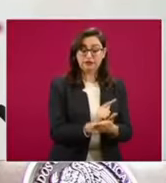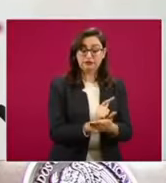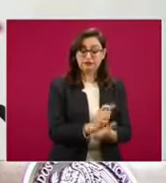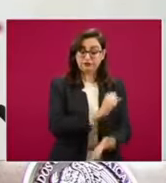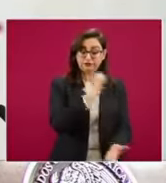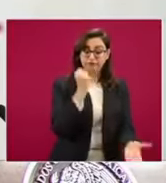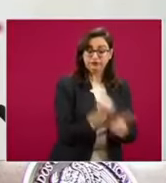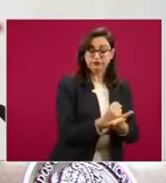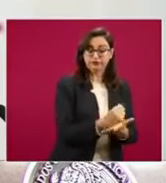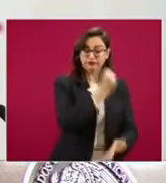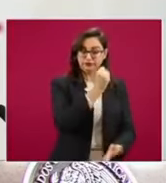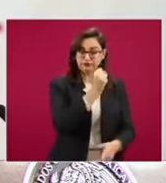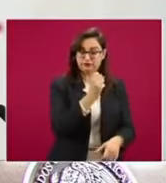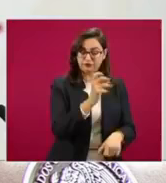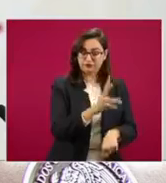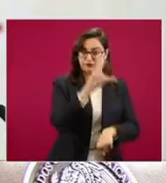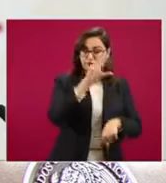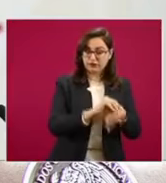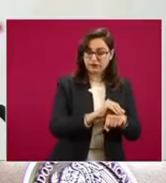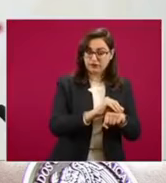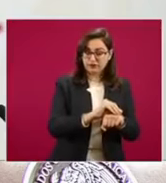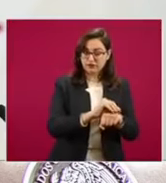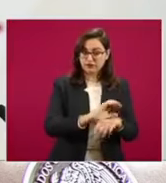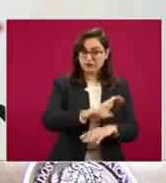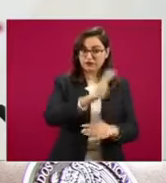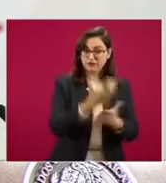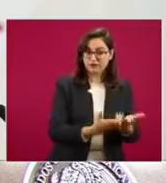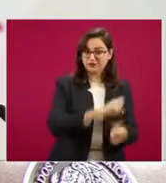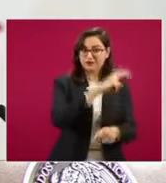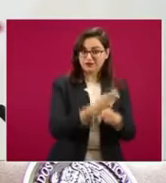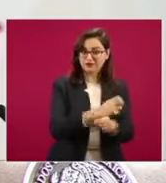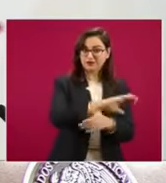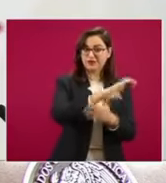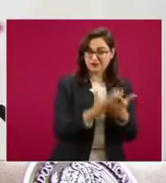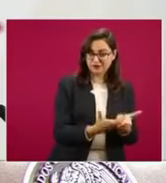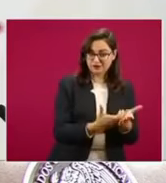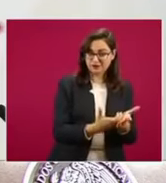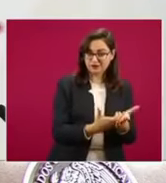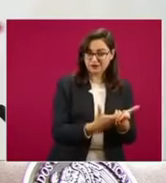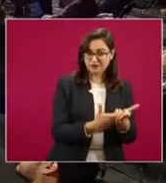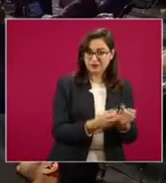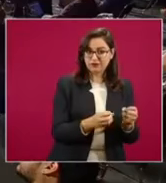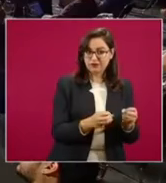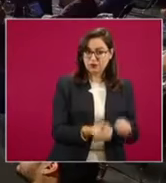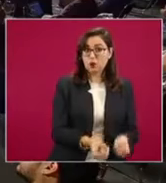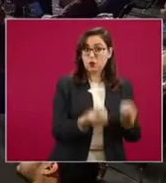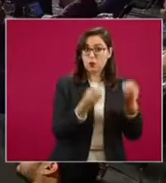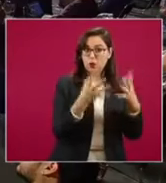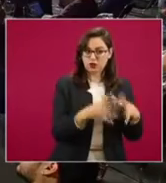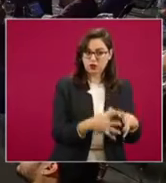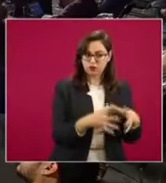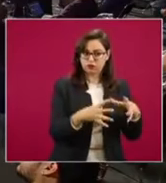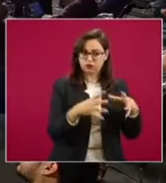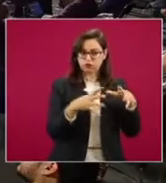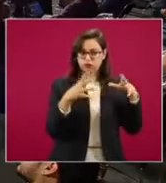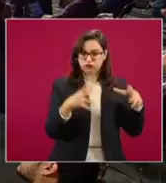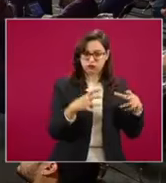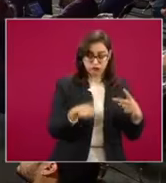llamado outsourcing y lo que ha pasado en diciembre porque ahí está la